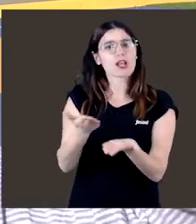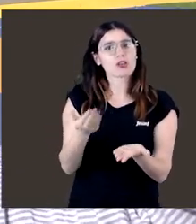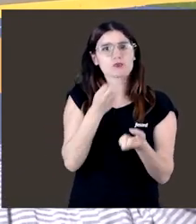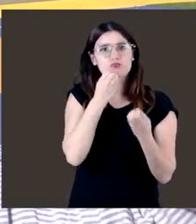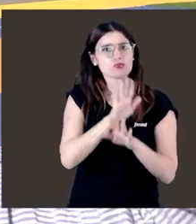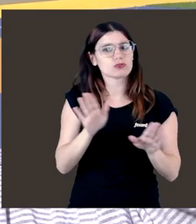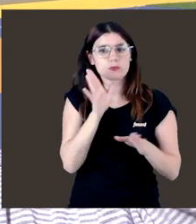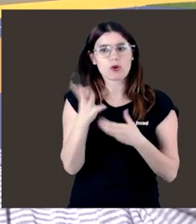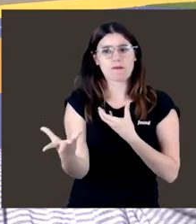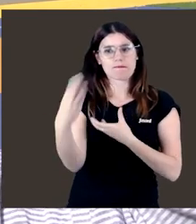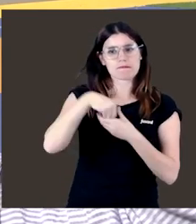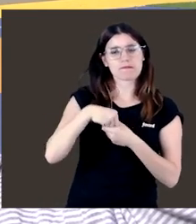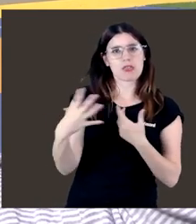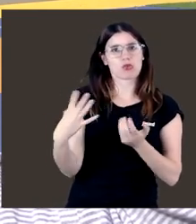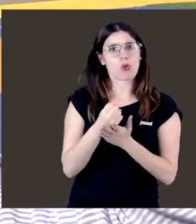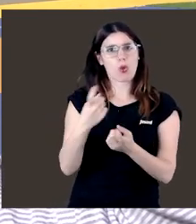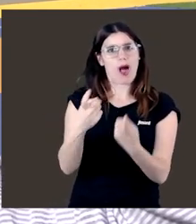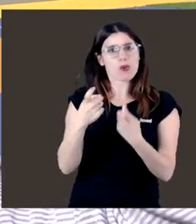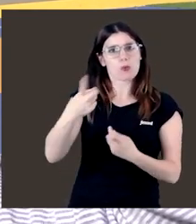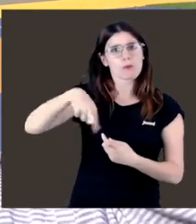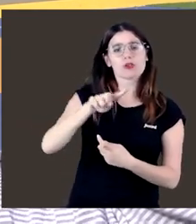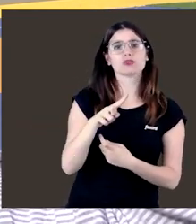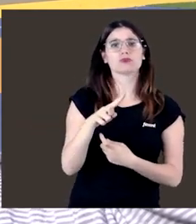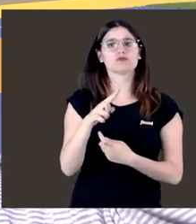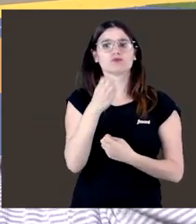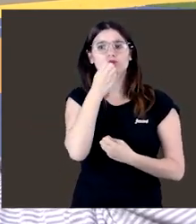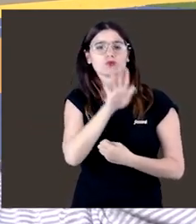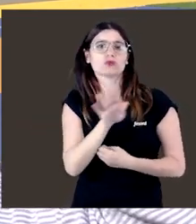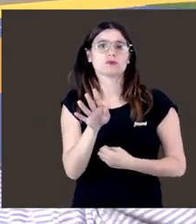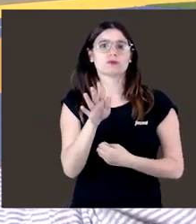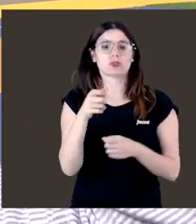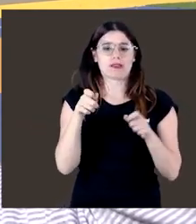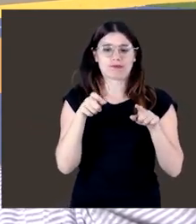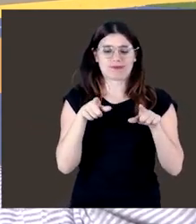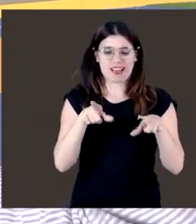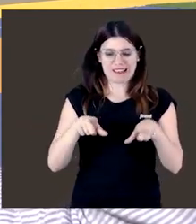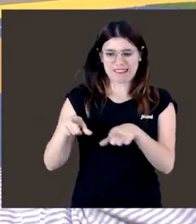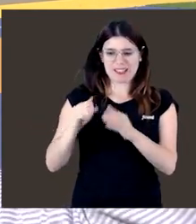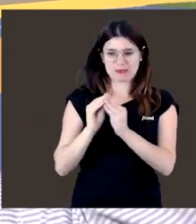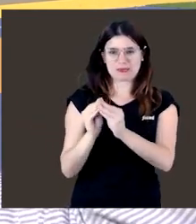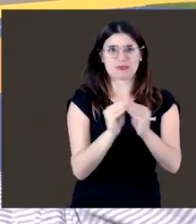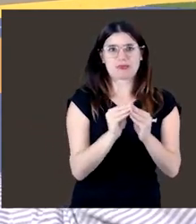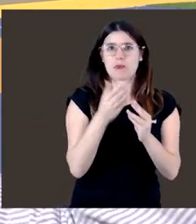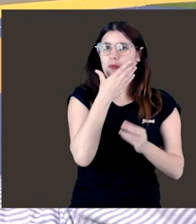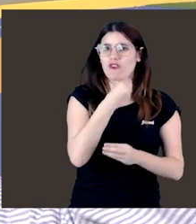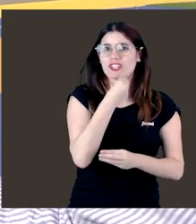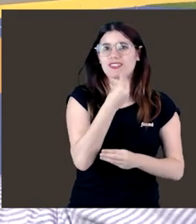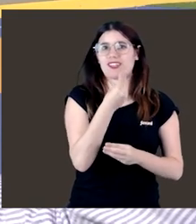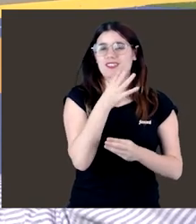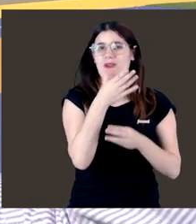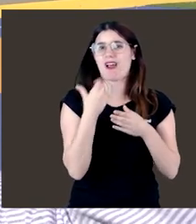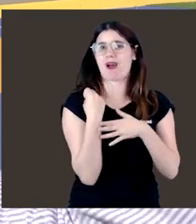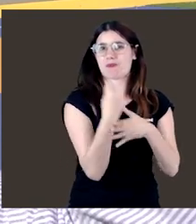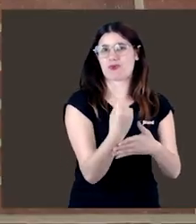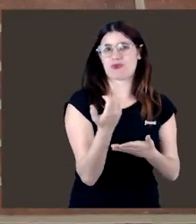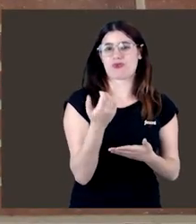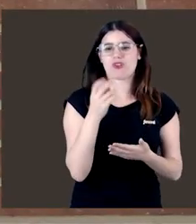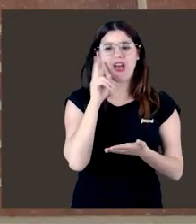colegio, por la involucración de todos los alumnos. Han hecho unas tarjetas muy bonitas reproduciendo el mural,